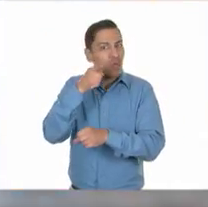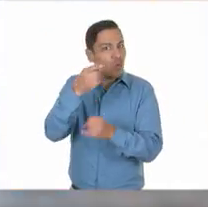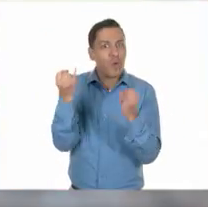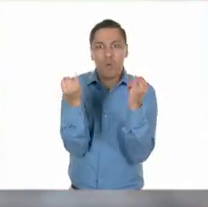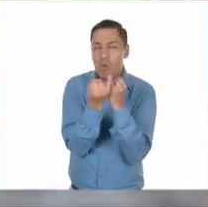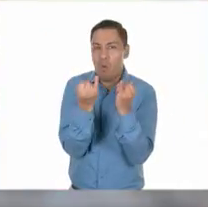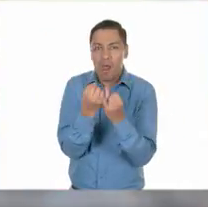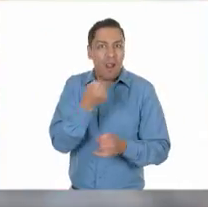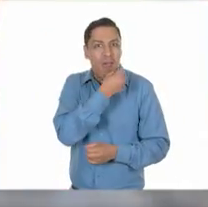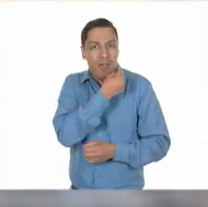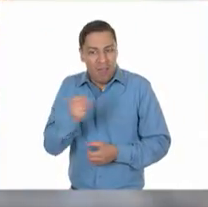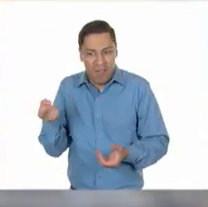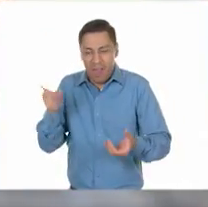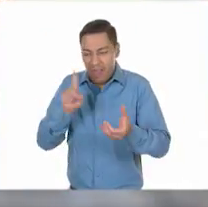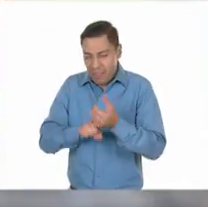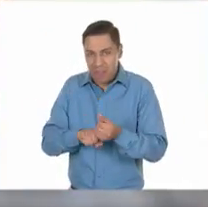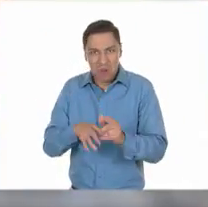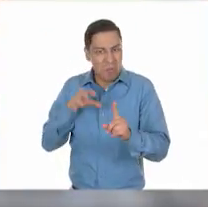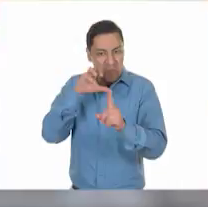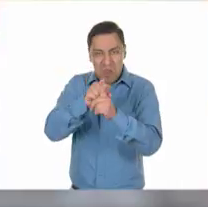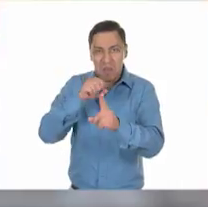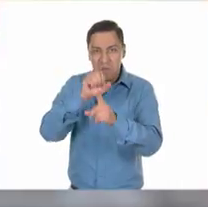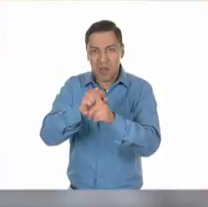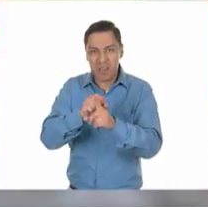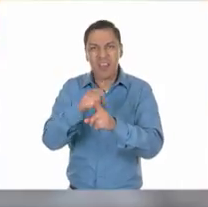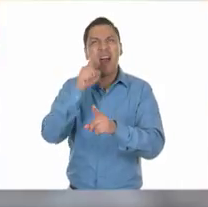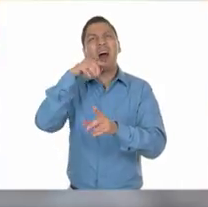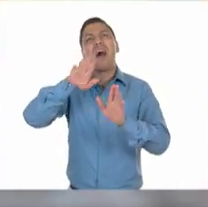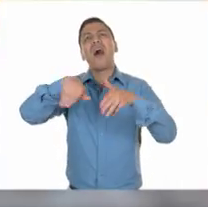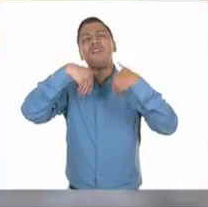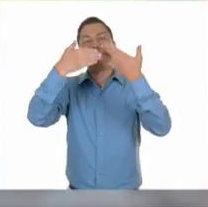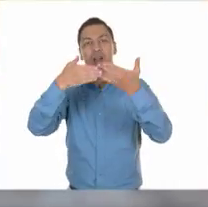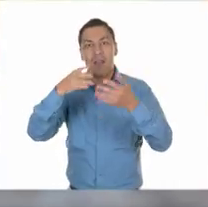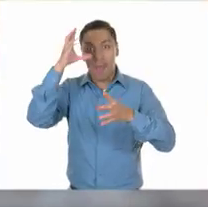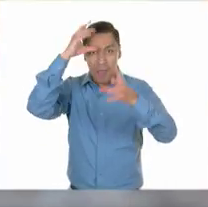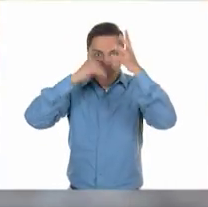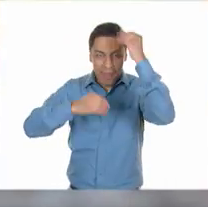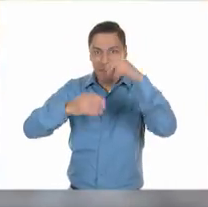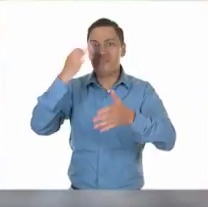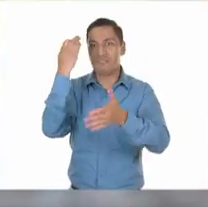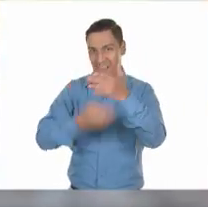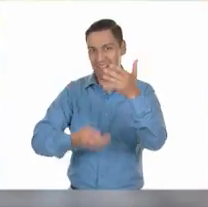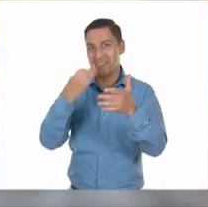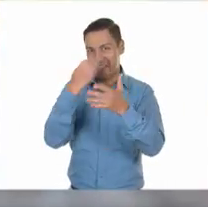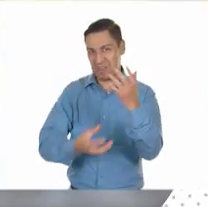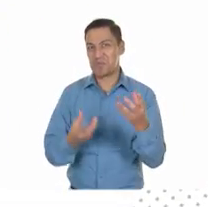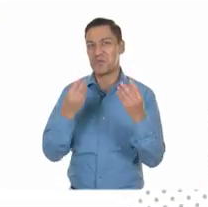talento, porque allá afuera el mundo está lleno de conocimiento por descubrir.